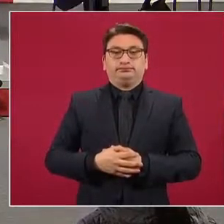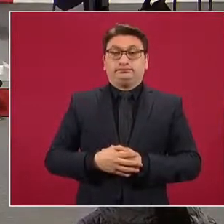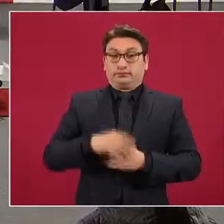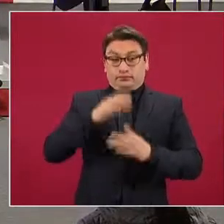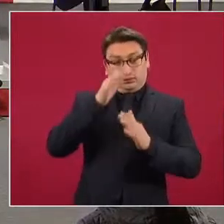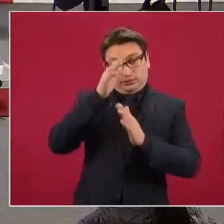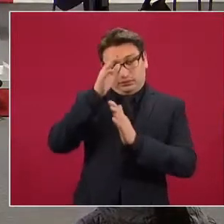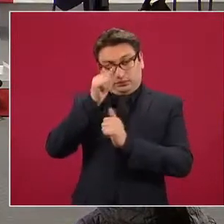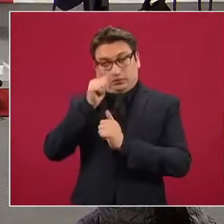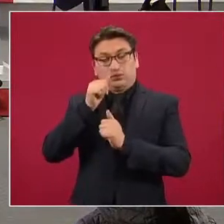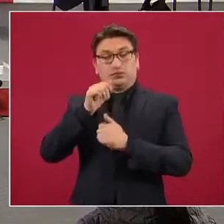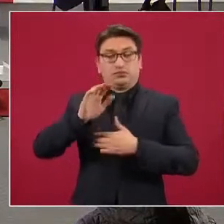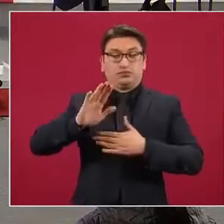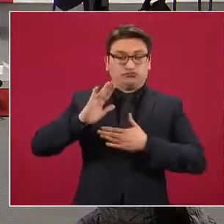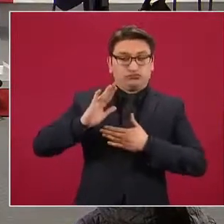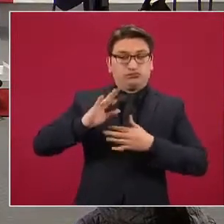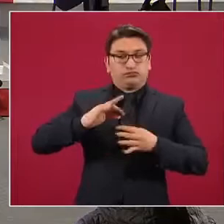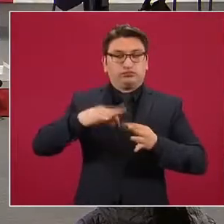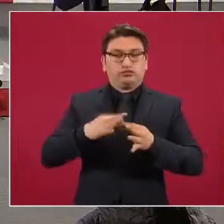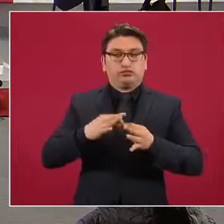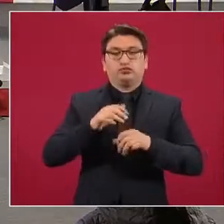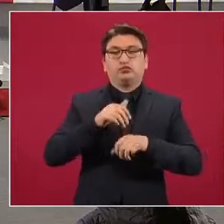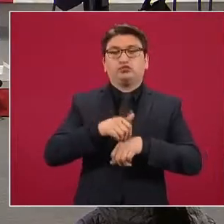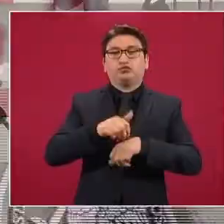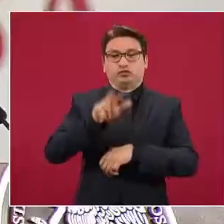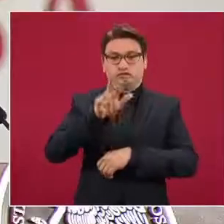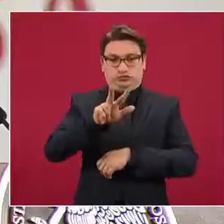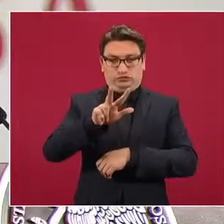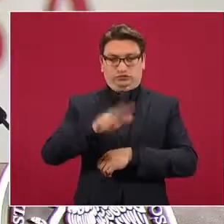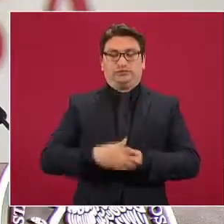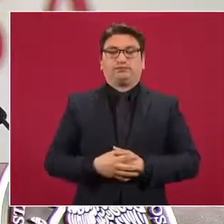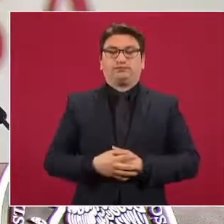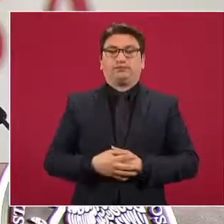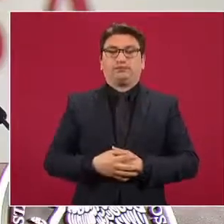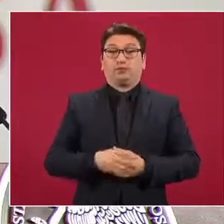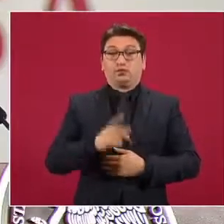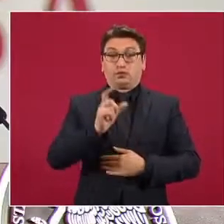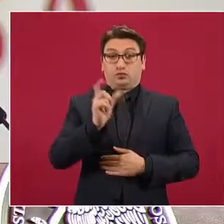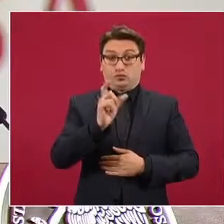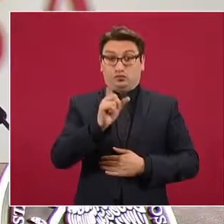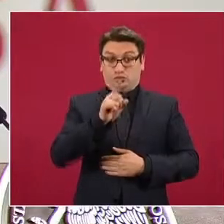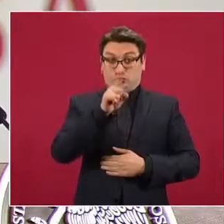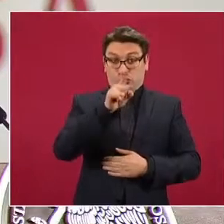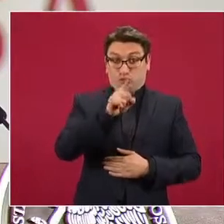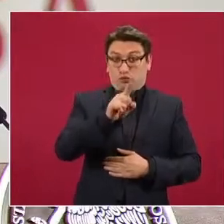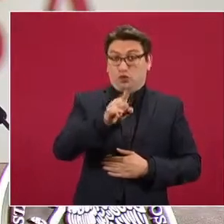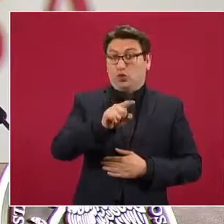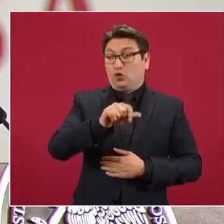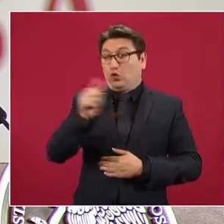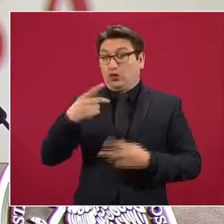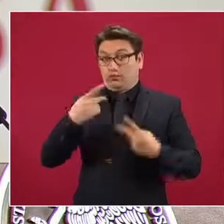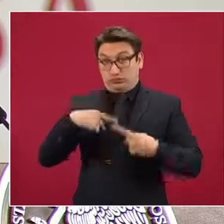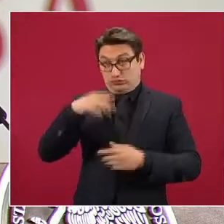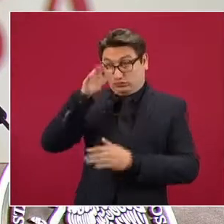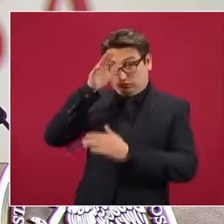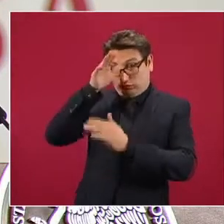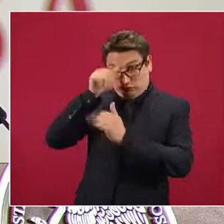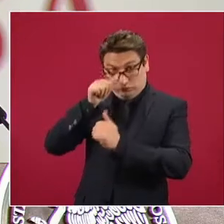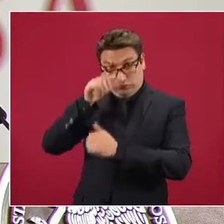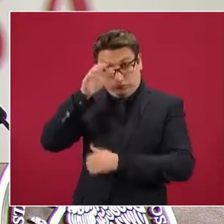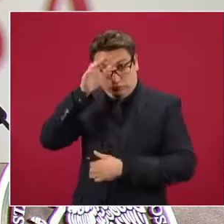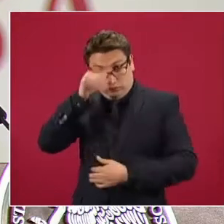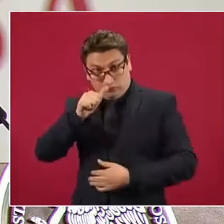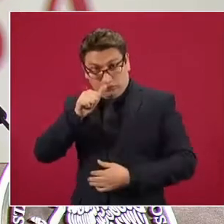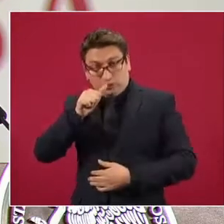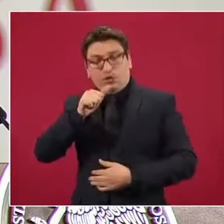los compromisos se cumplen en el punto 18. Cuando tomes parte en un acuerdo, procura que éste